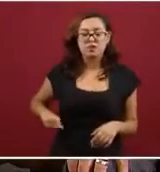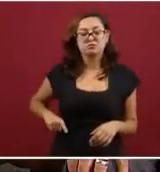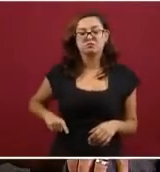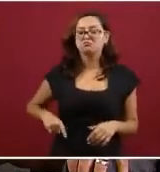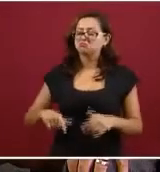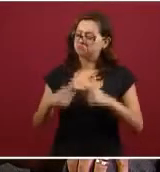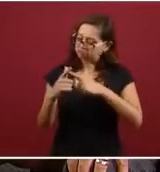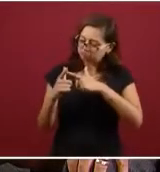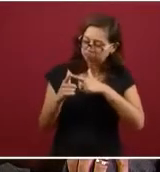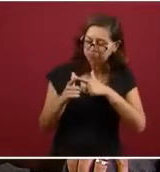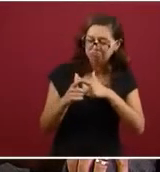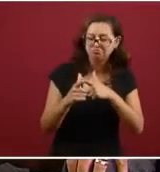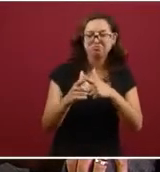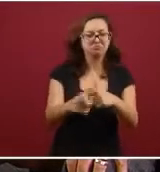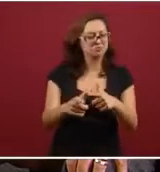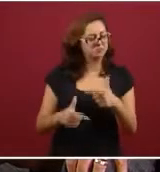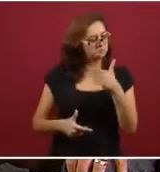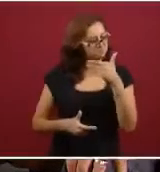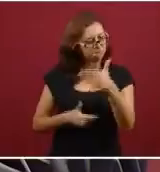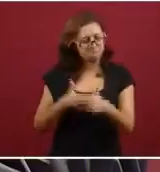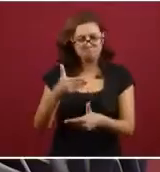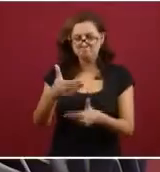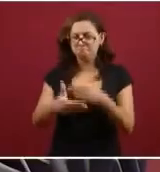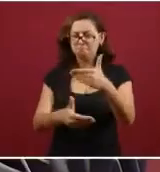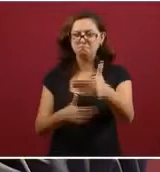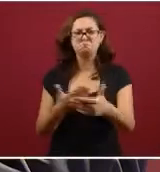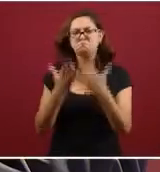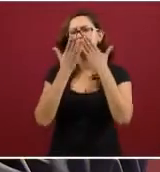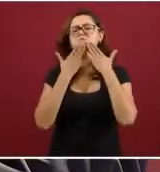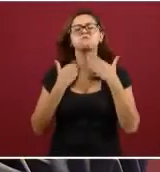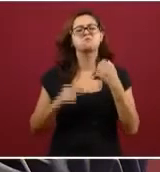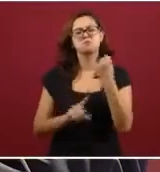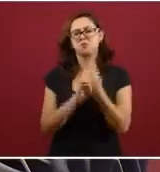continúa su marcha sin problema,